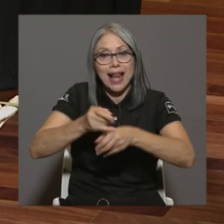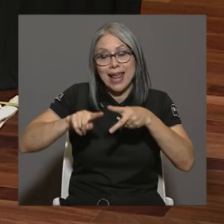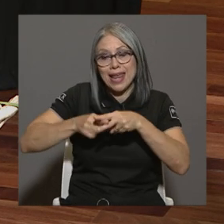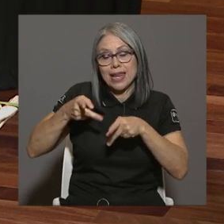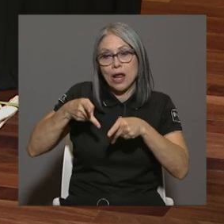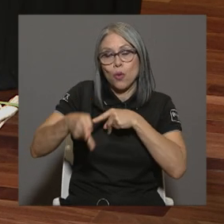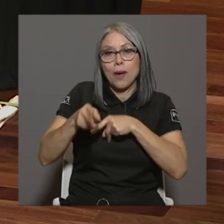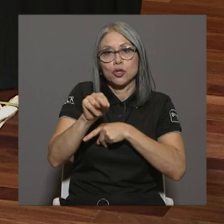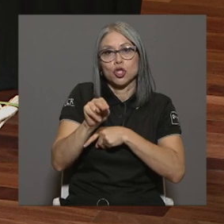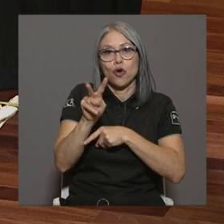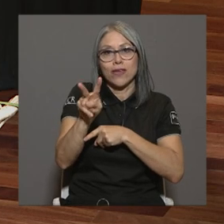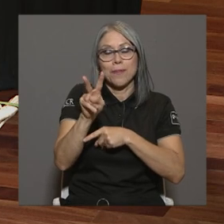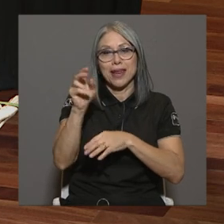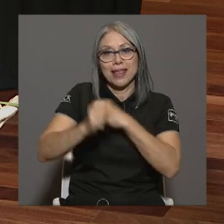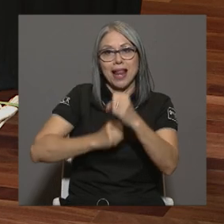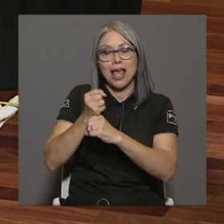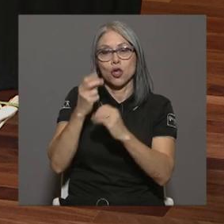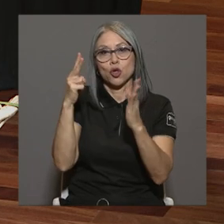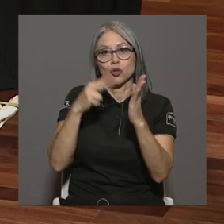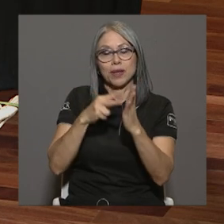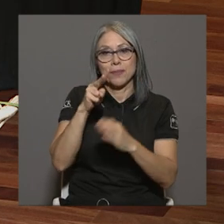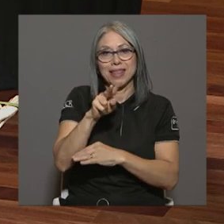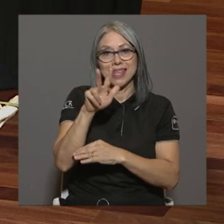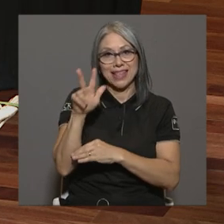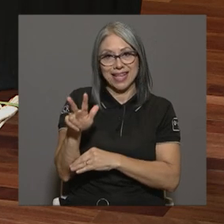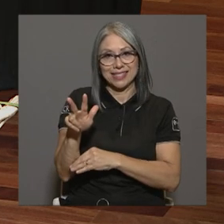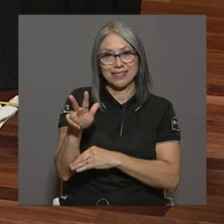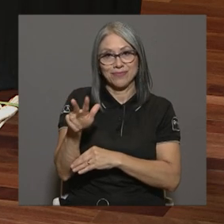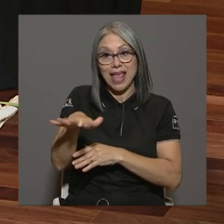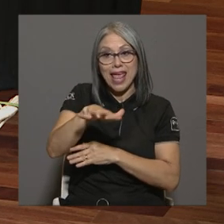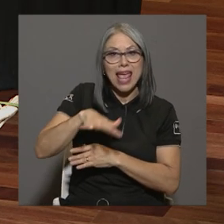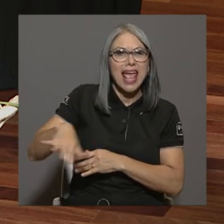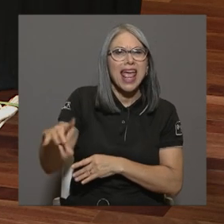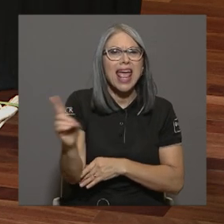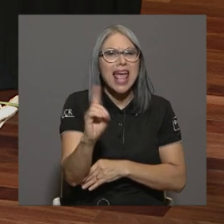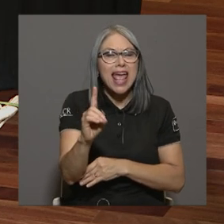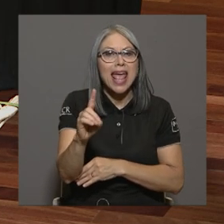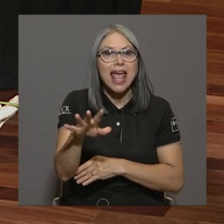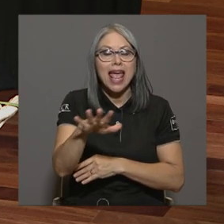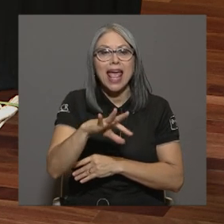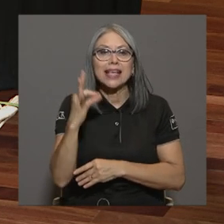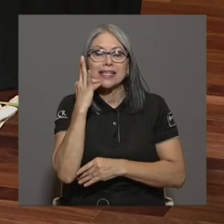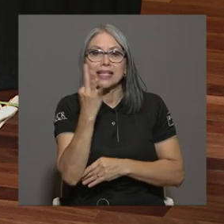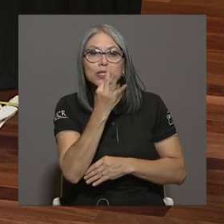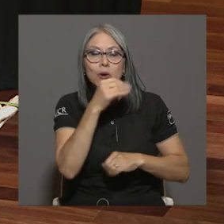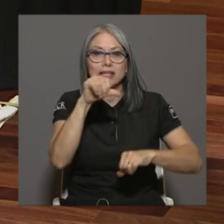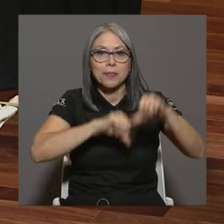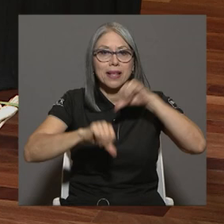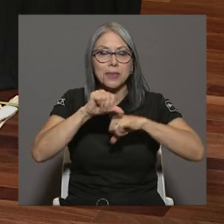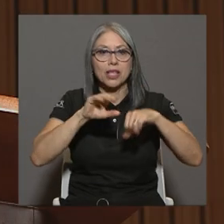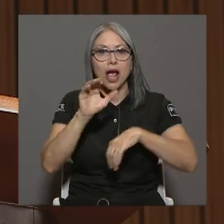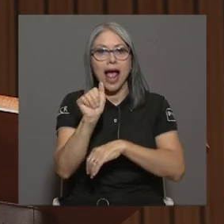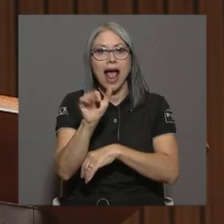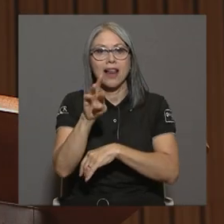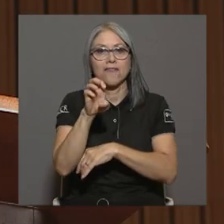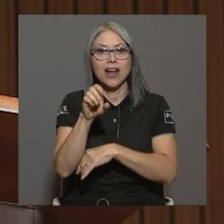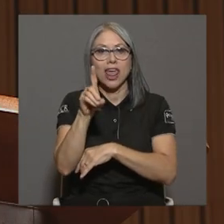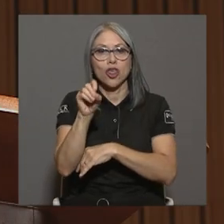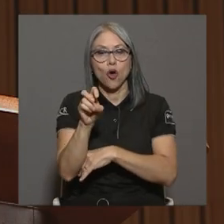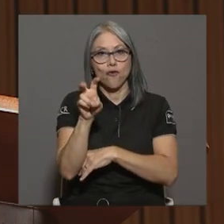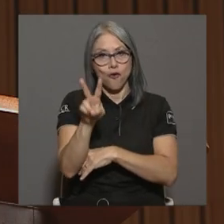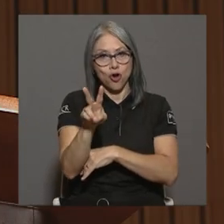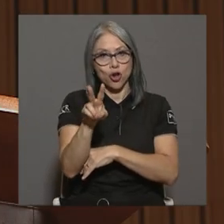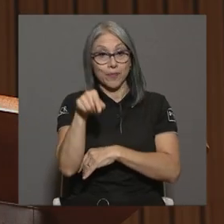noviembre del 2023 en las instalaciones de la Estación Experimental Alfredo Bolio.